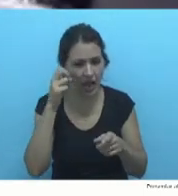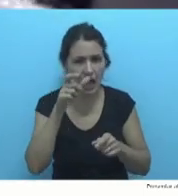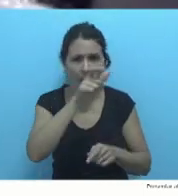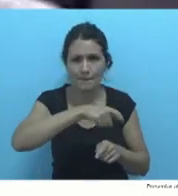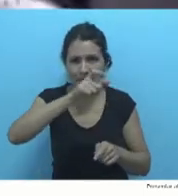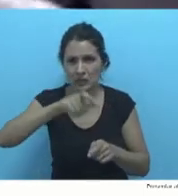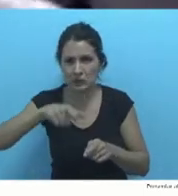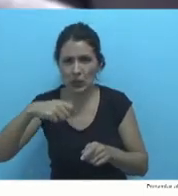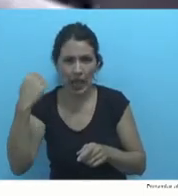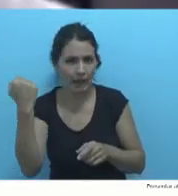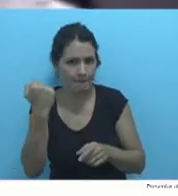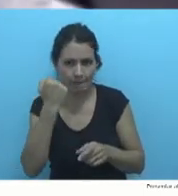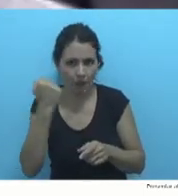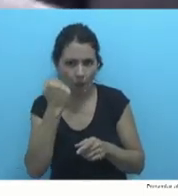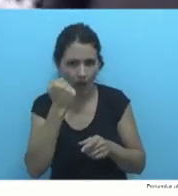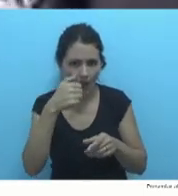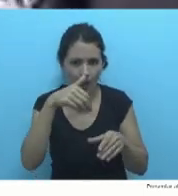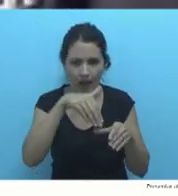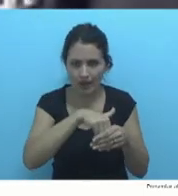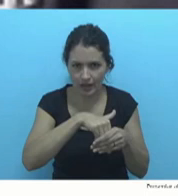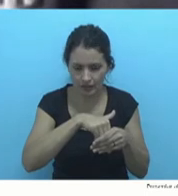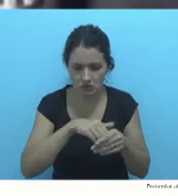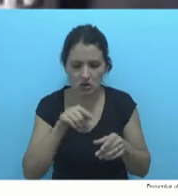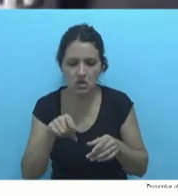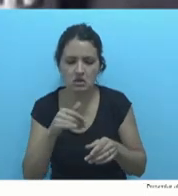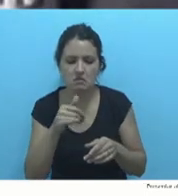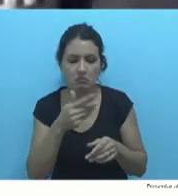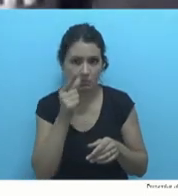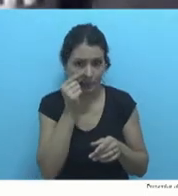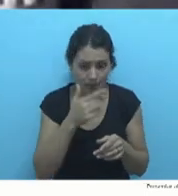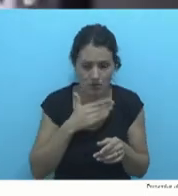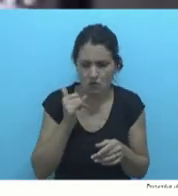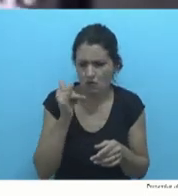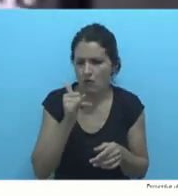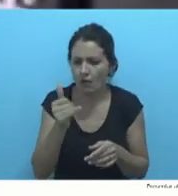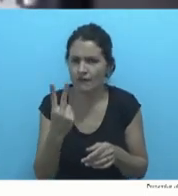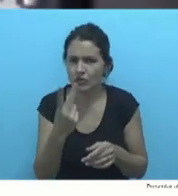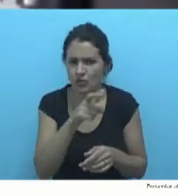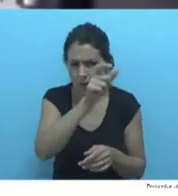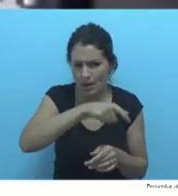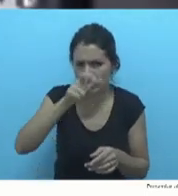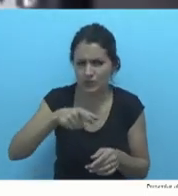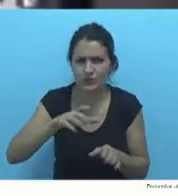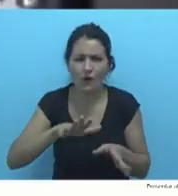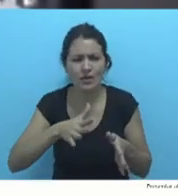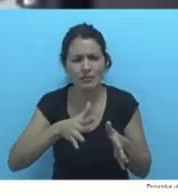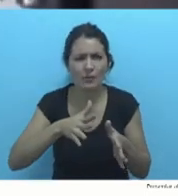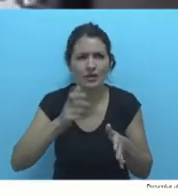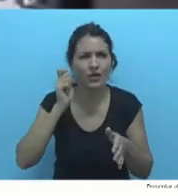muchísimo prestigio, de muchísimo valor. Y él me destacaba siempre a dos jóvenes que en ese momento tenían